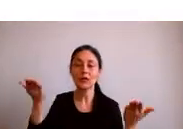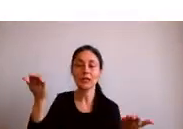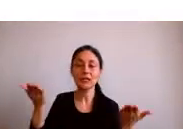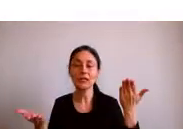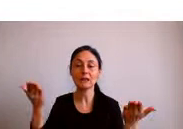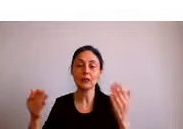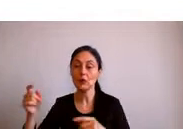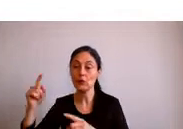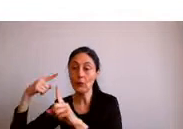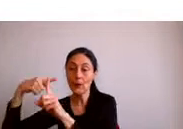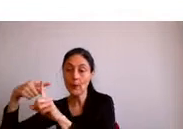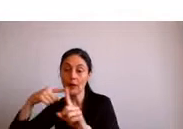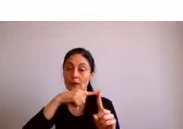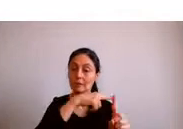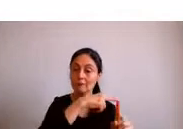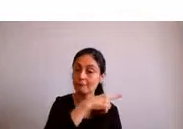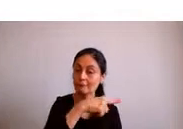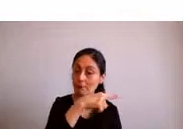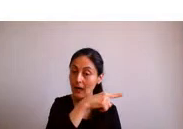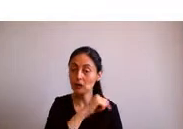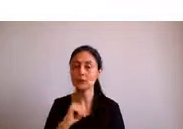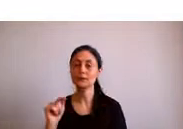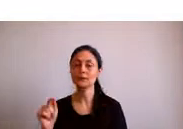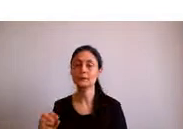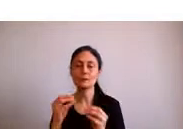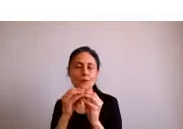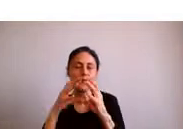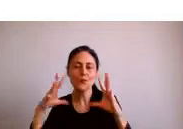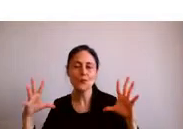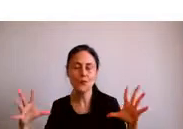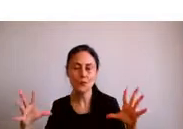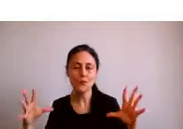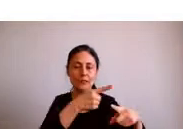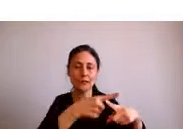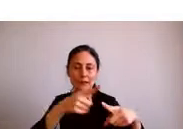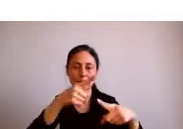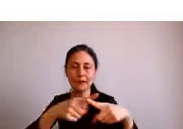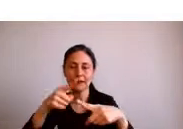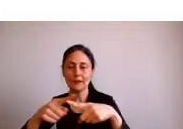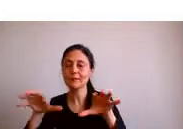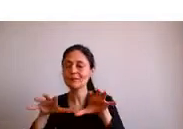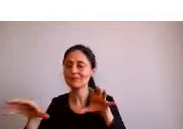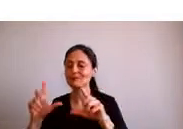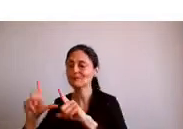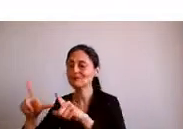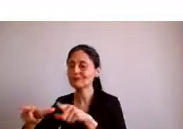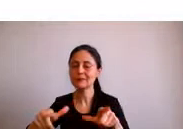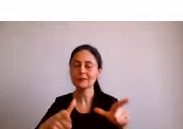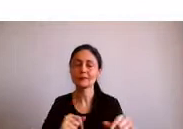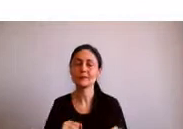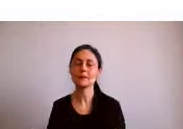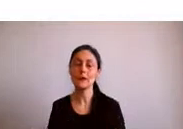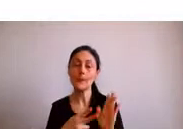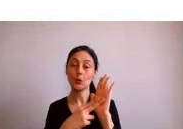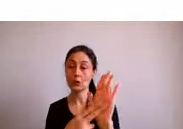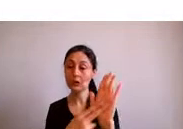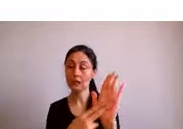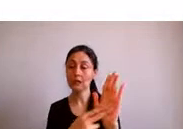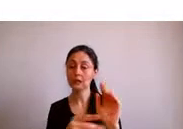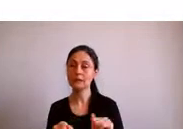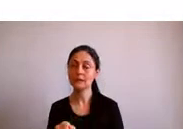se pueden desplegar un montón de aristas que son importantes para a destacar, relevar.